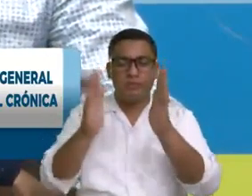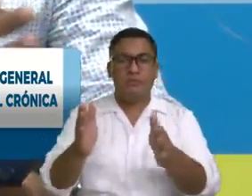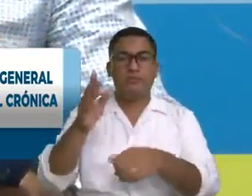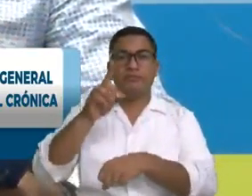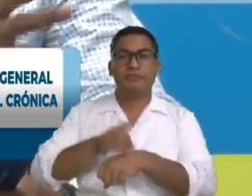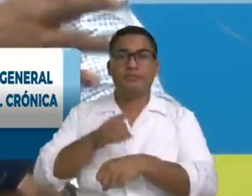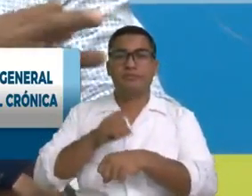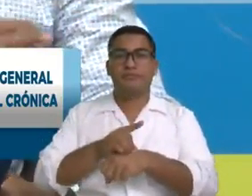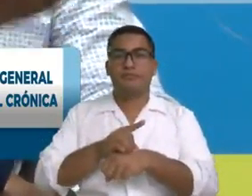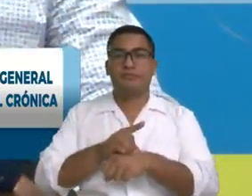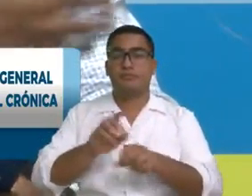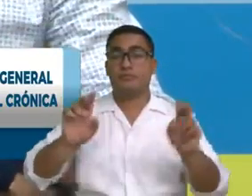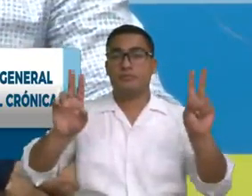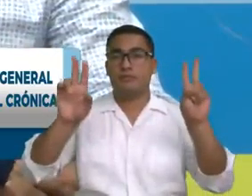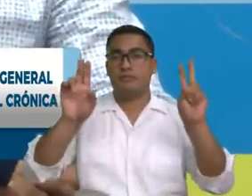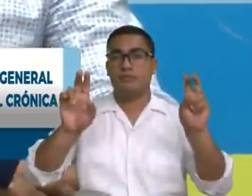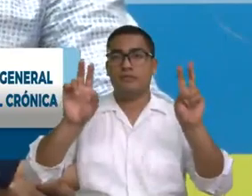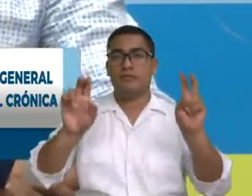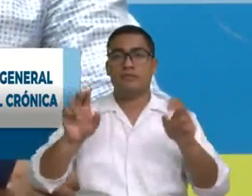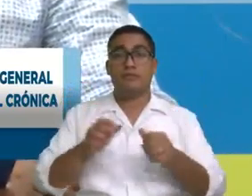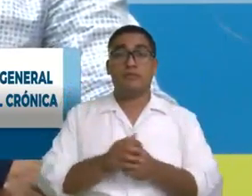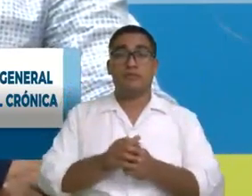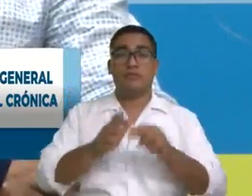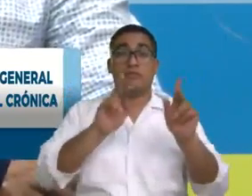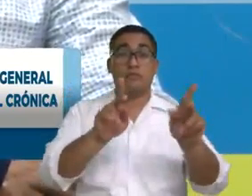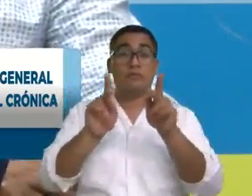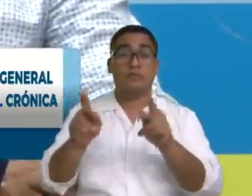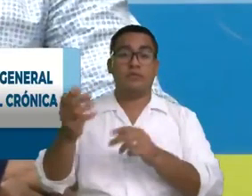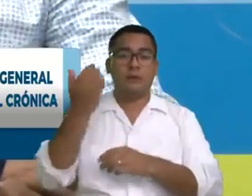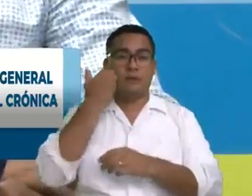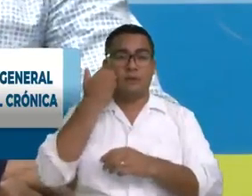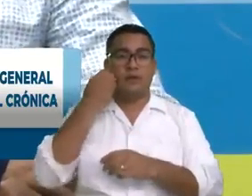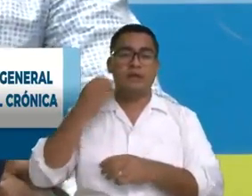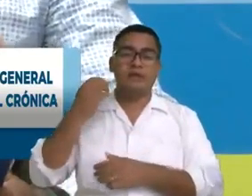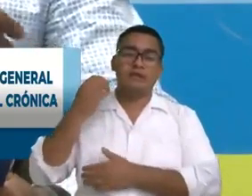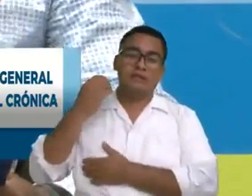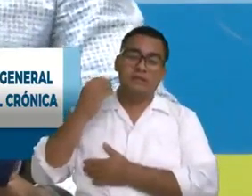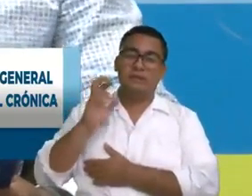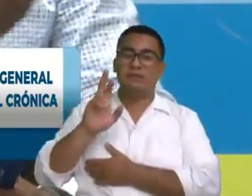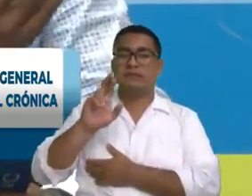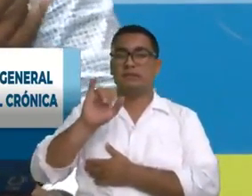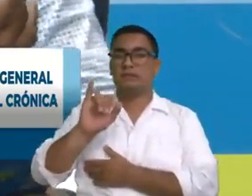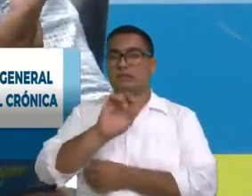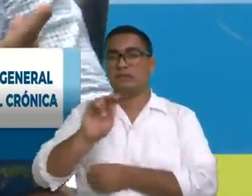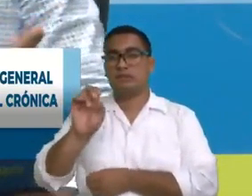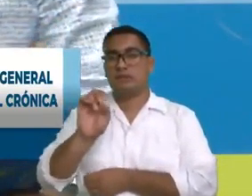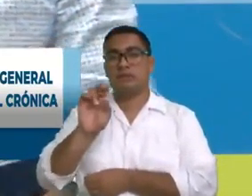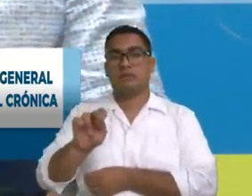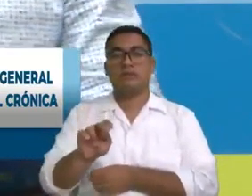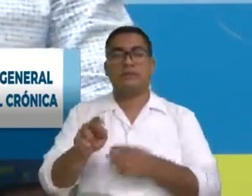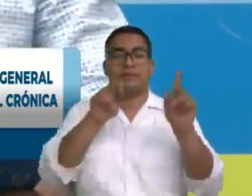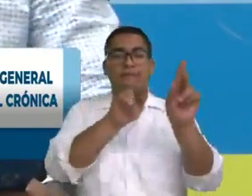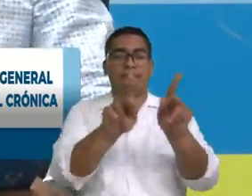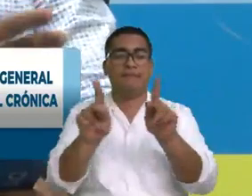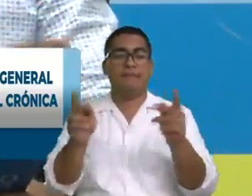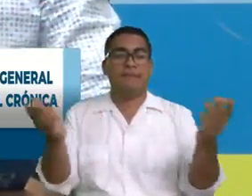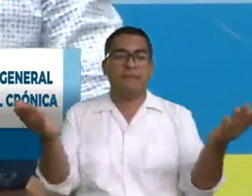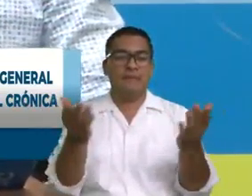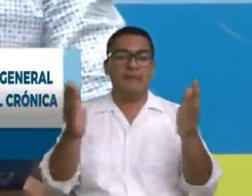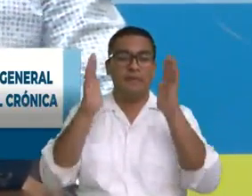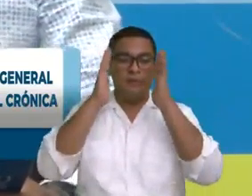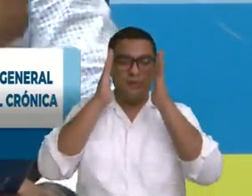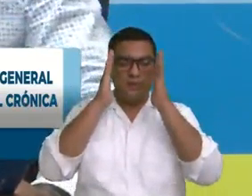diabéticos y obviamente el tema de hoy que son las personas con enfermedad renal crónica. ¿Cómo están estas personas